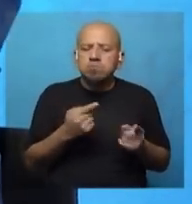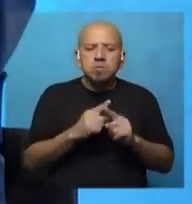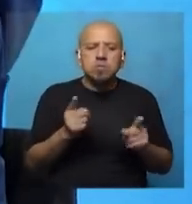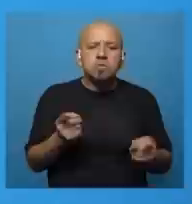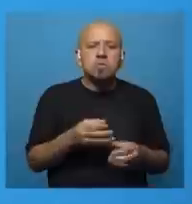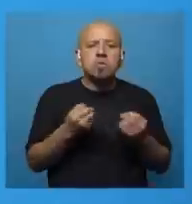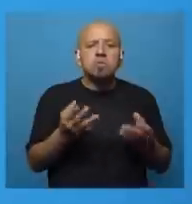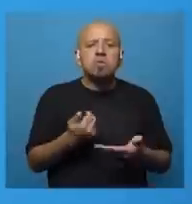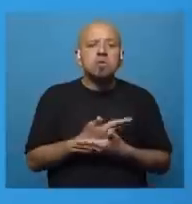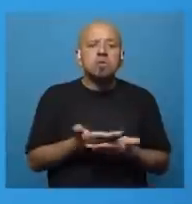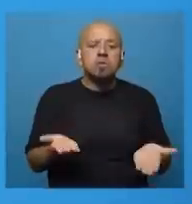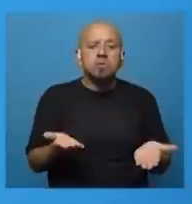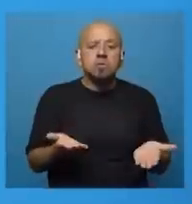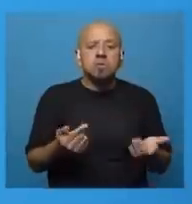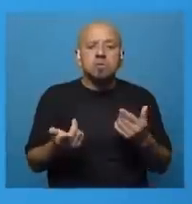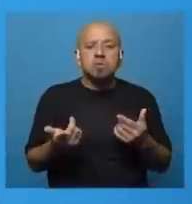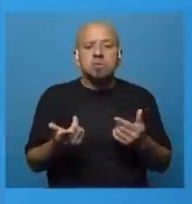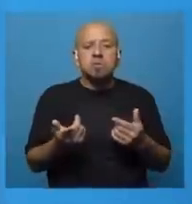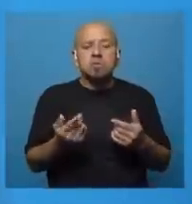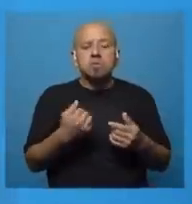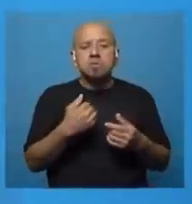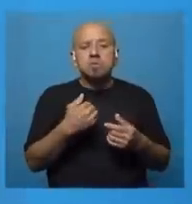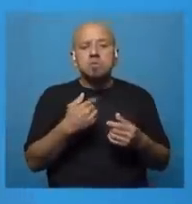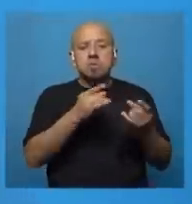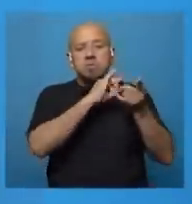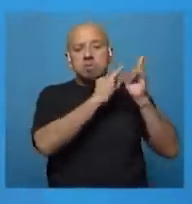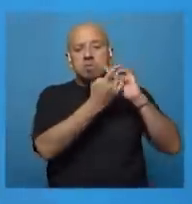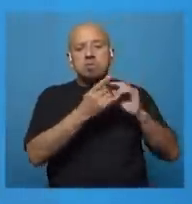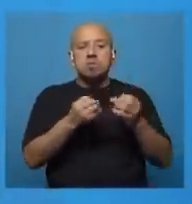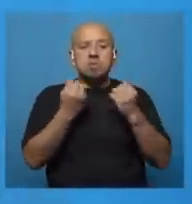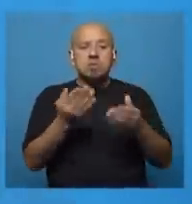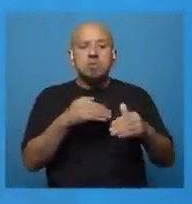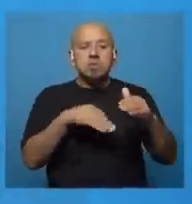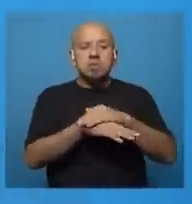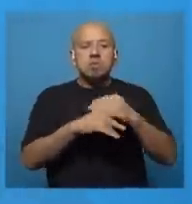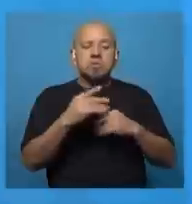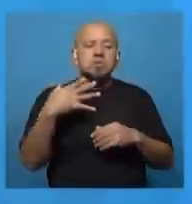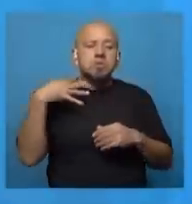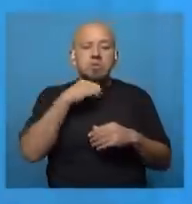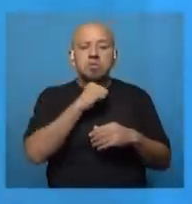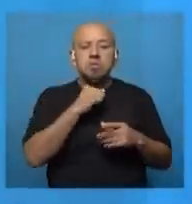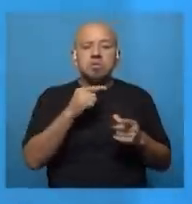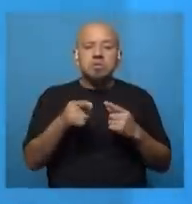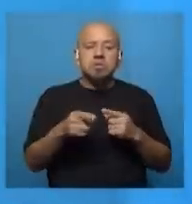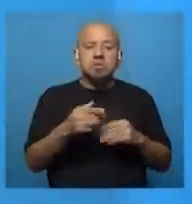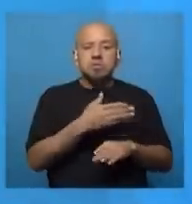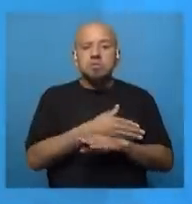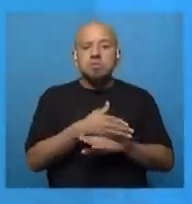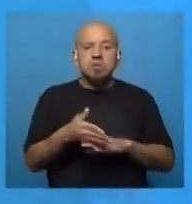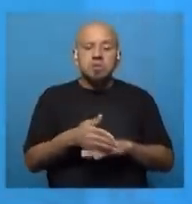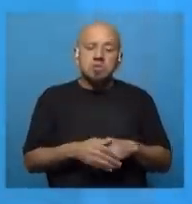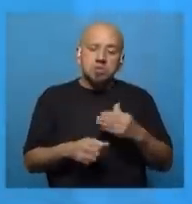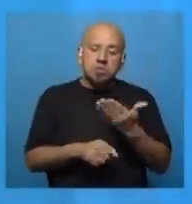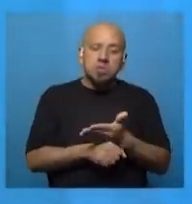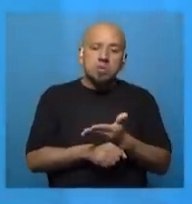árbol por qué no lo mostró todo esto en la interpretación Por qué se ocultó en agosto Porque se volvió a ocultar después cuando se